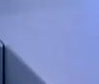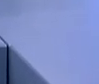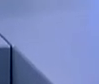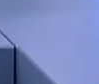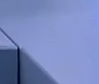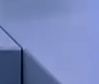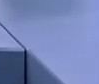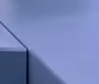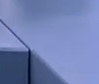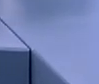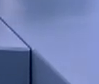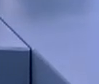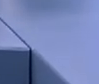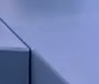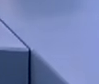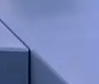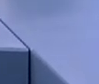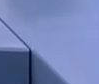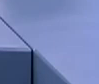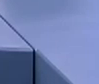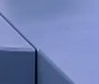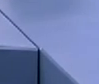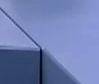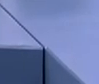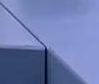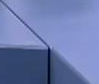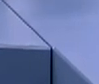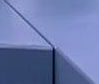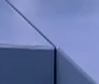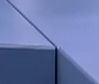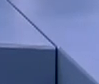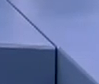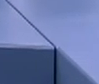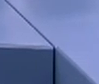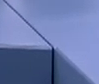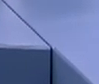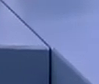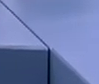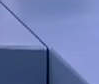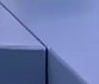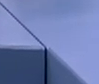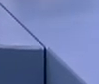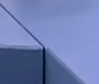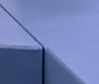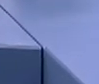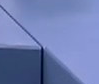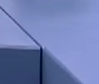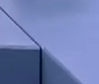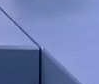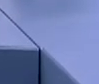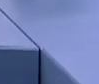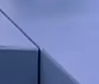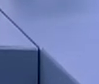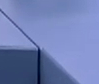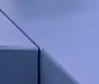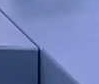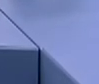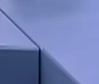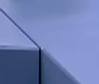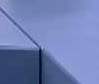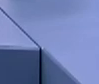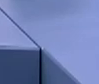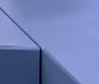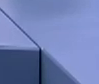alguna, después de la toma de posesión del presidente Andrés Manuel López Obrador, el pasado sábado, en medio de una